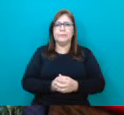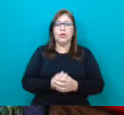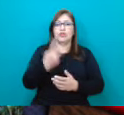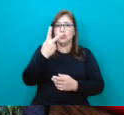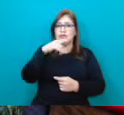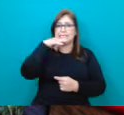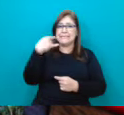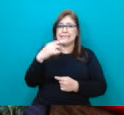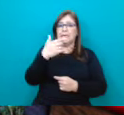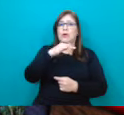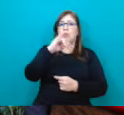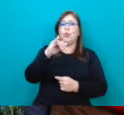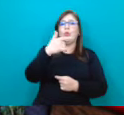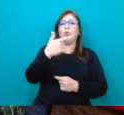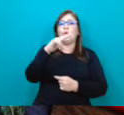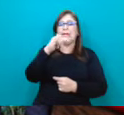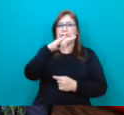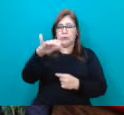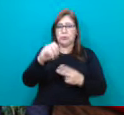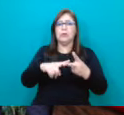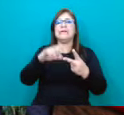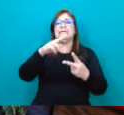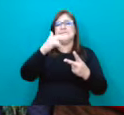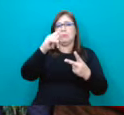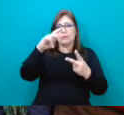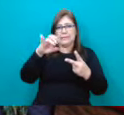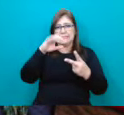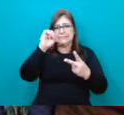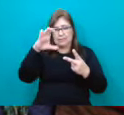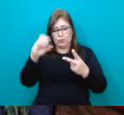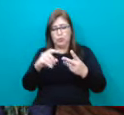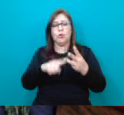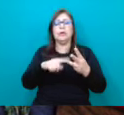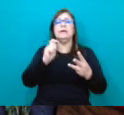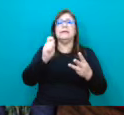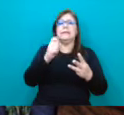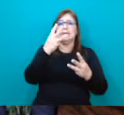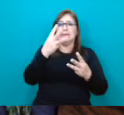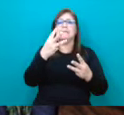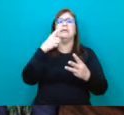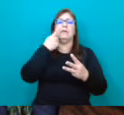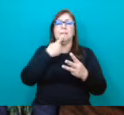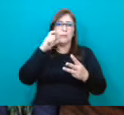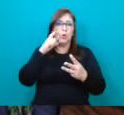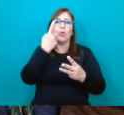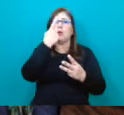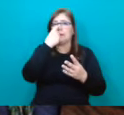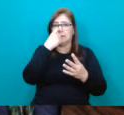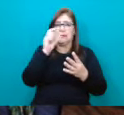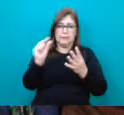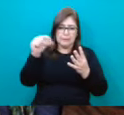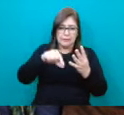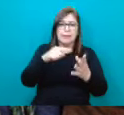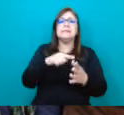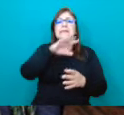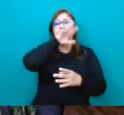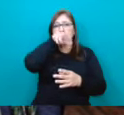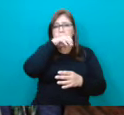ingredientes. Dos chiles guajillos, un chile chipotle seco, tres jitomates, un diente de ajo,